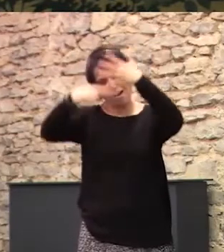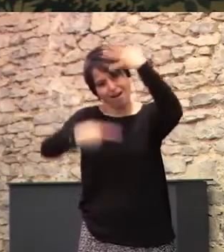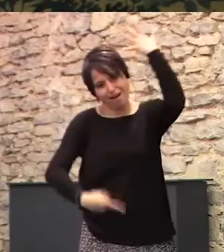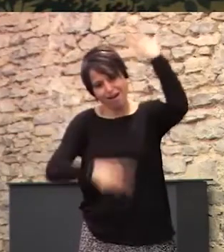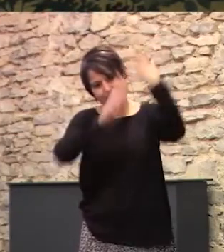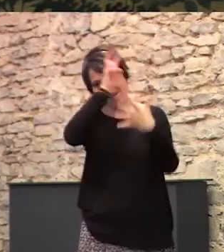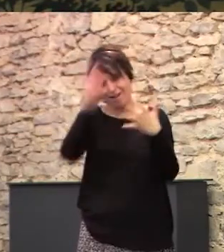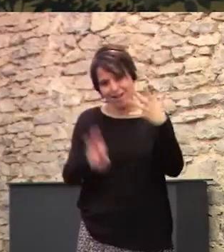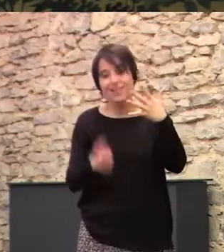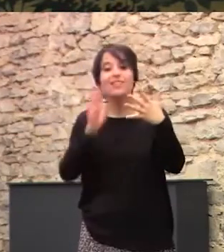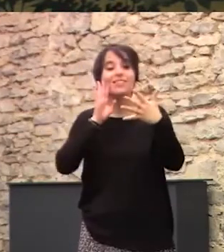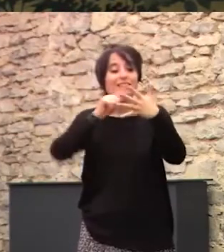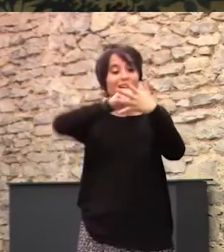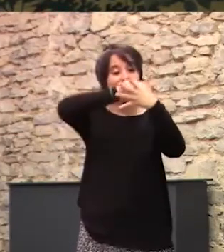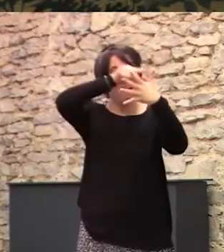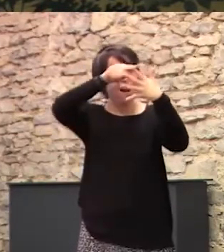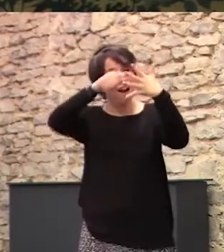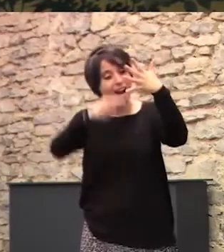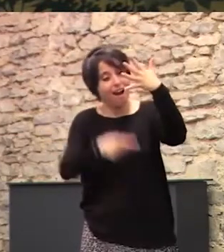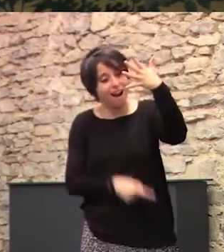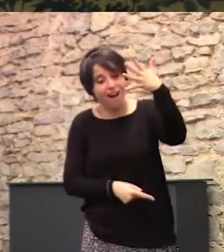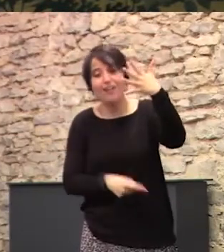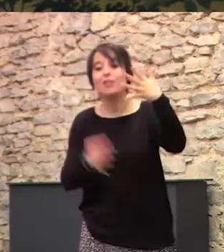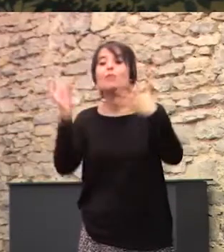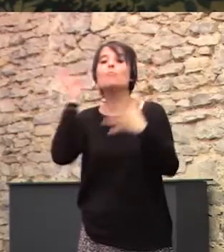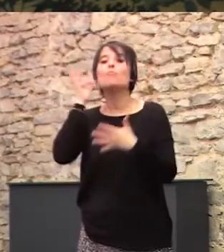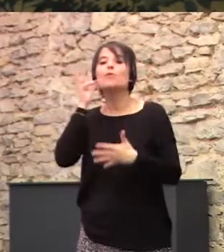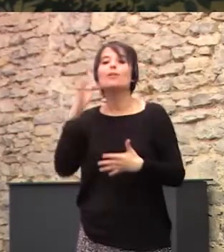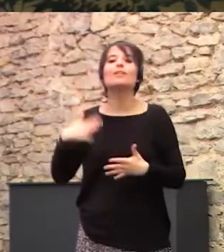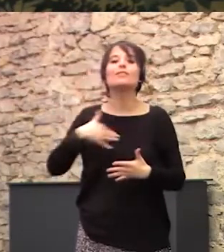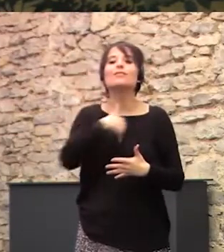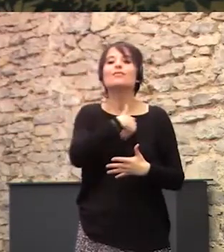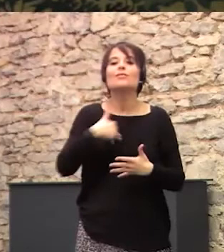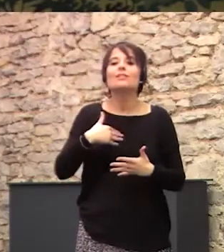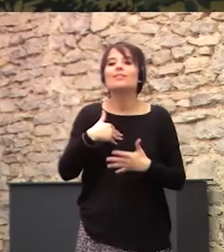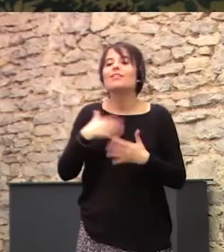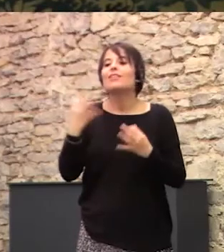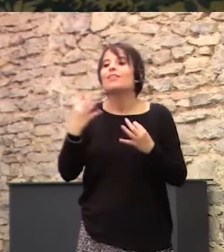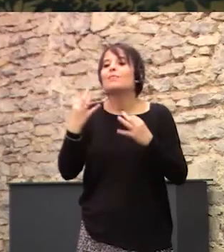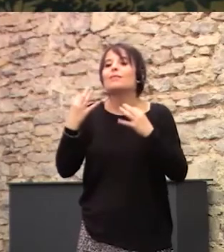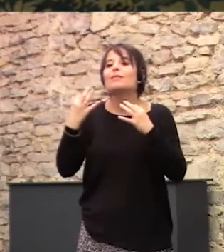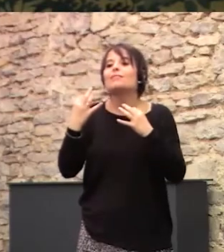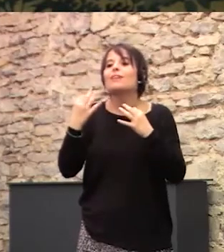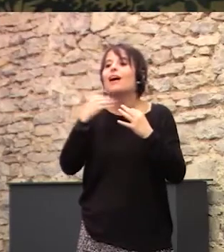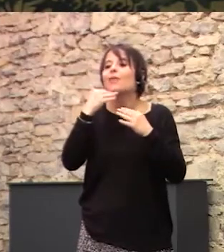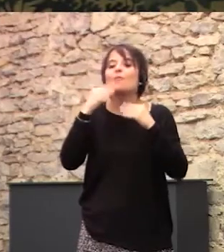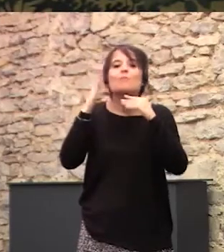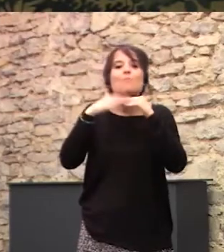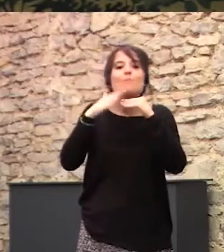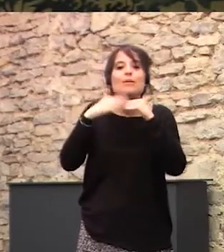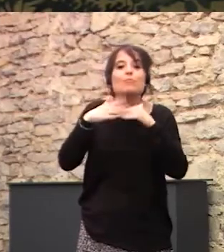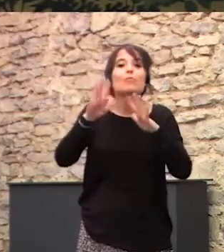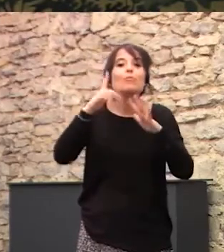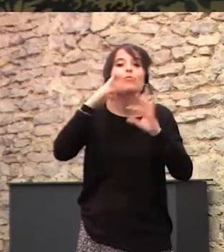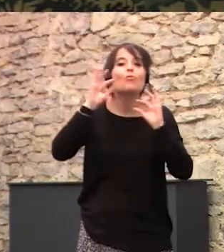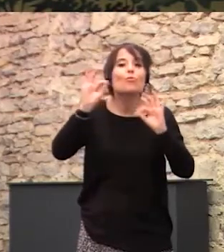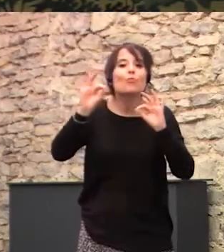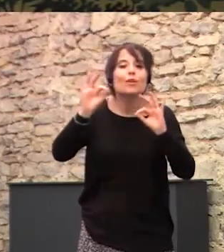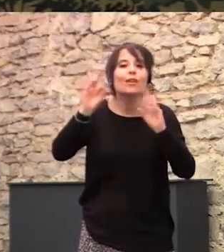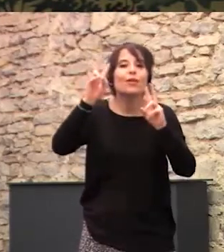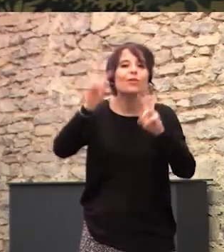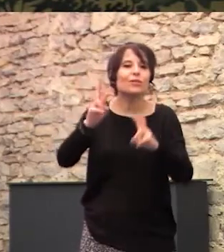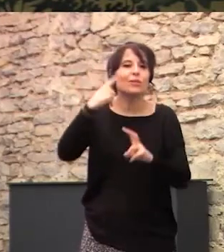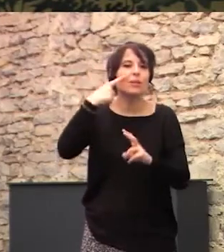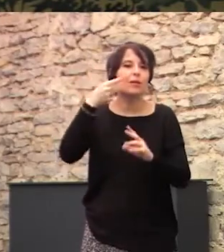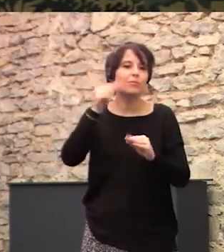considerados todos estos papeles que han jugado como mínimos, ¿vale? Porque, ojo, cuidado con el efecto perverso.